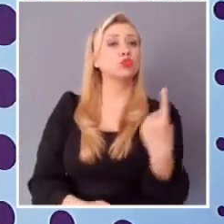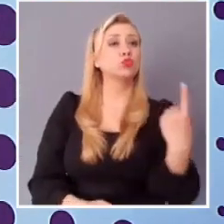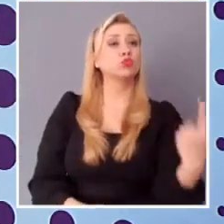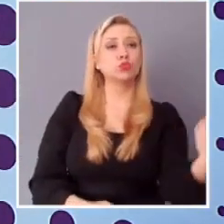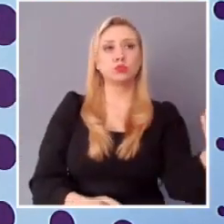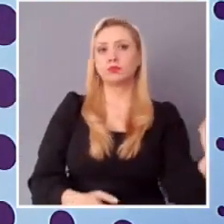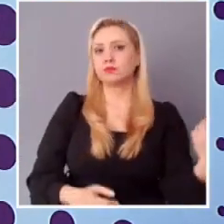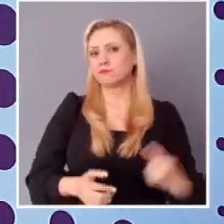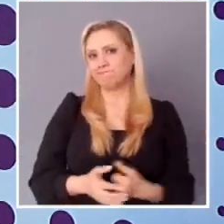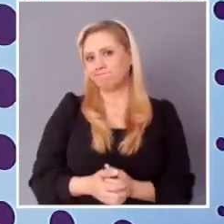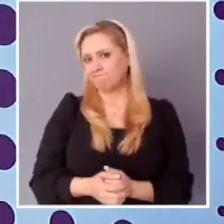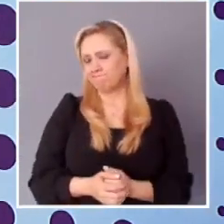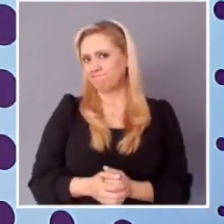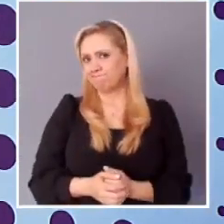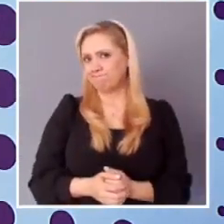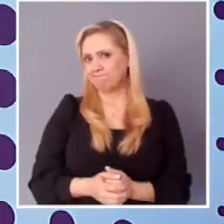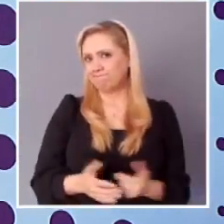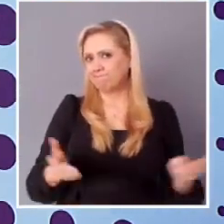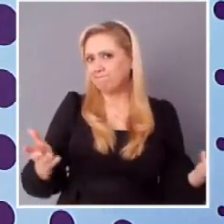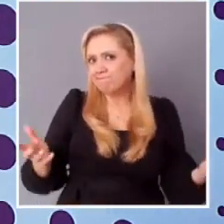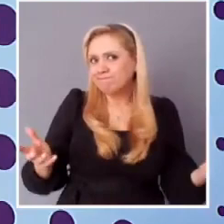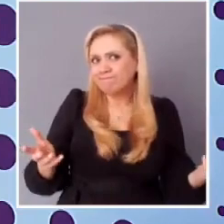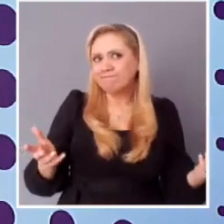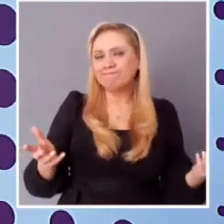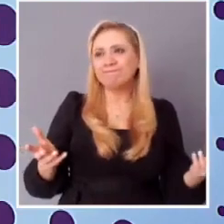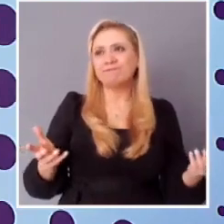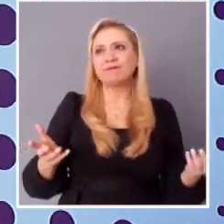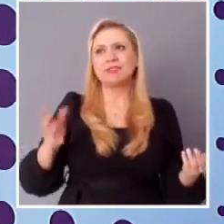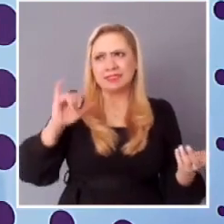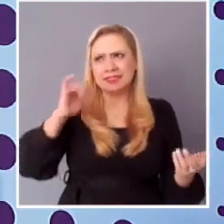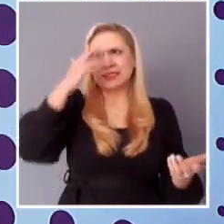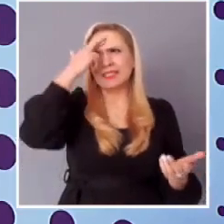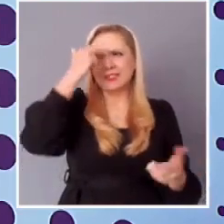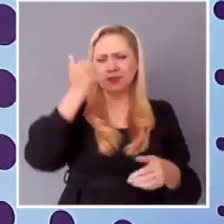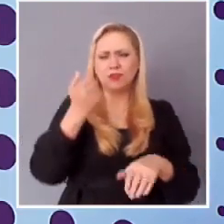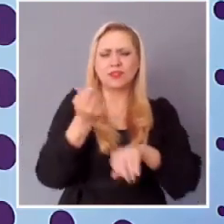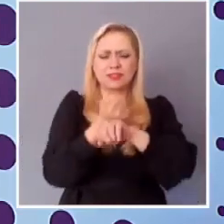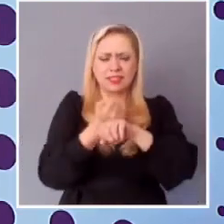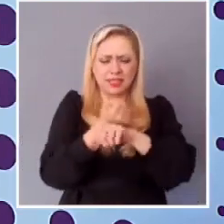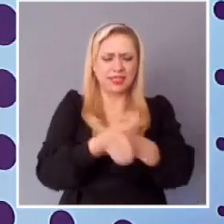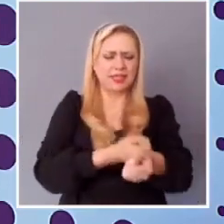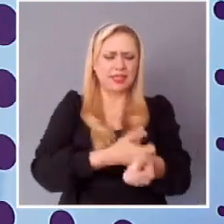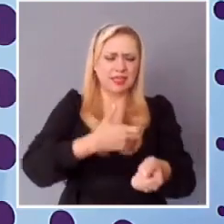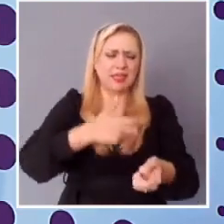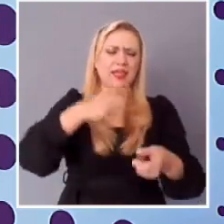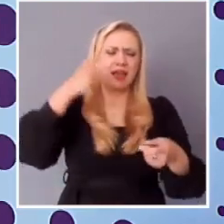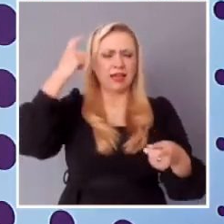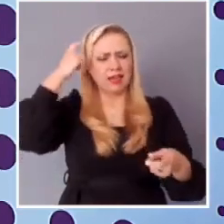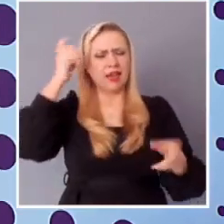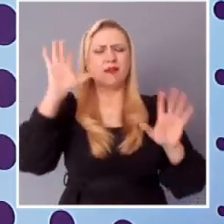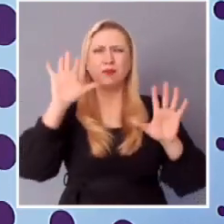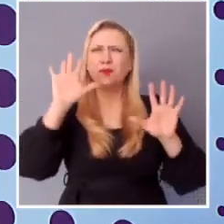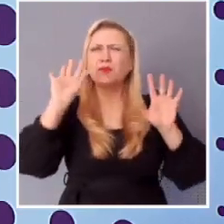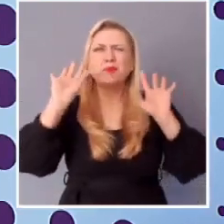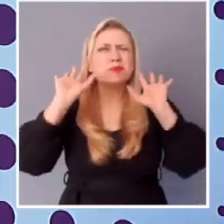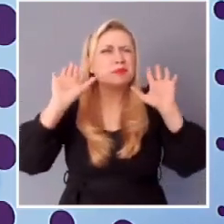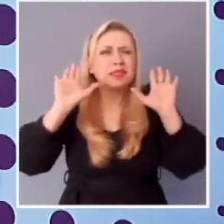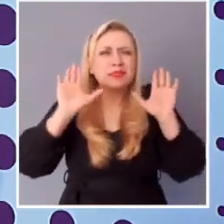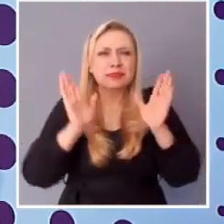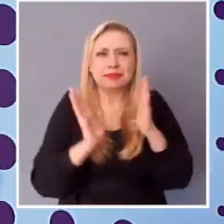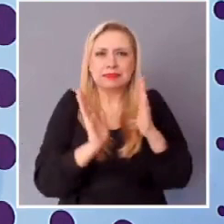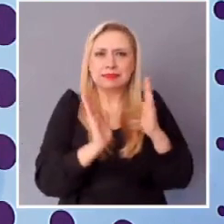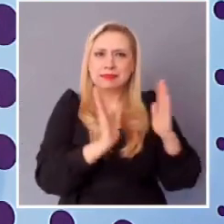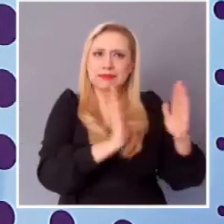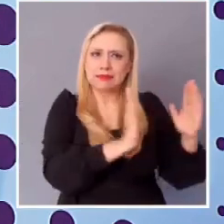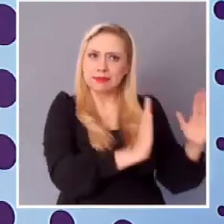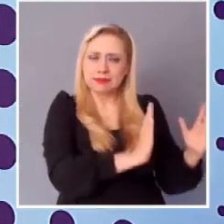generalmente si hay un desbalance neuroquímico se va a manifestar entonces un trastorno. Esto lo tenemos que hacer a un lado de nuestro discurso para